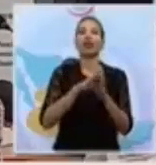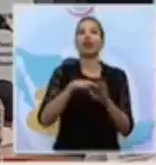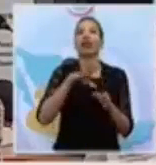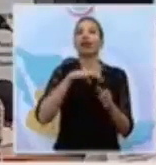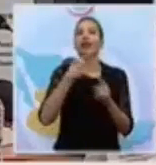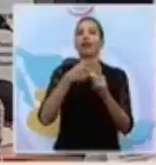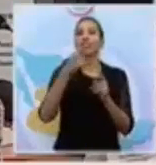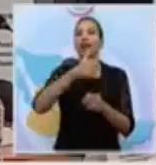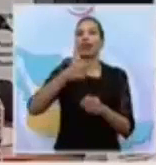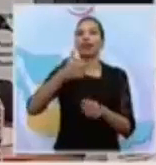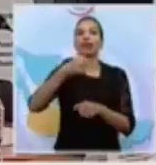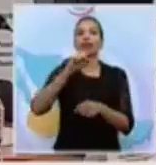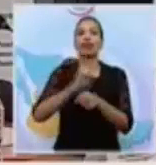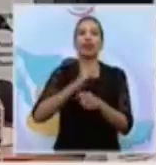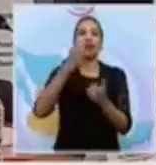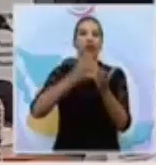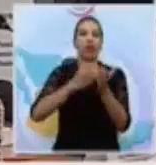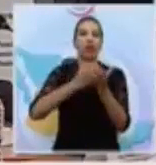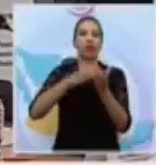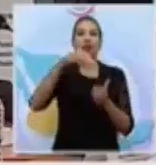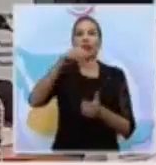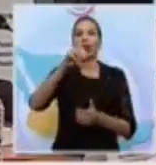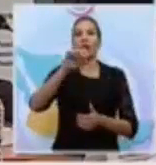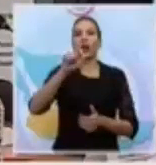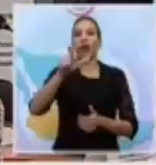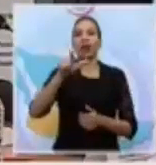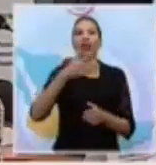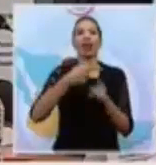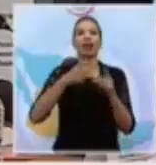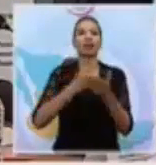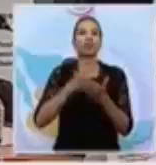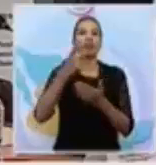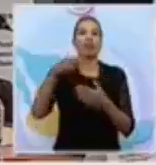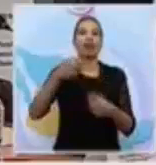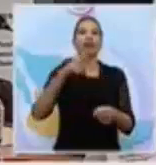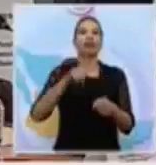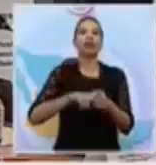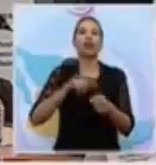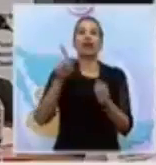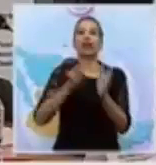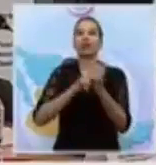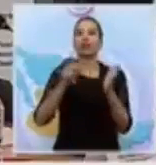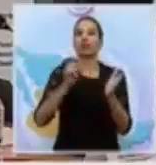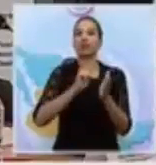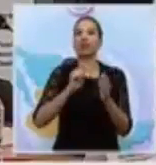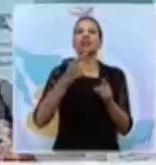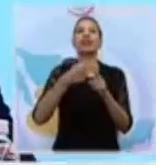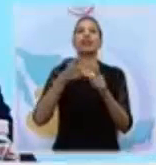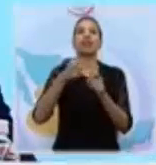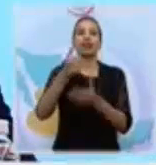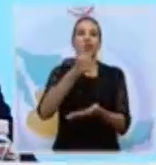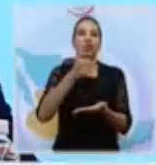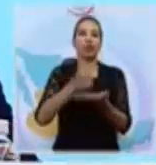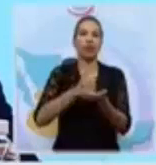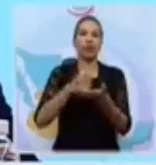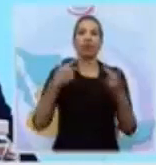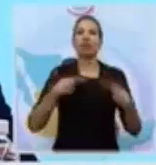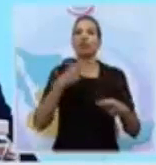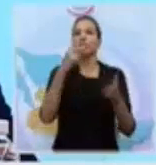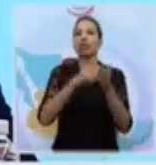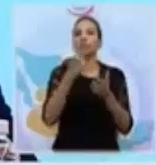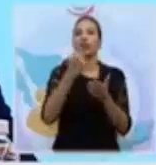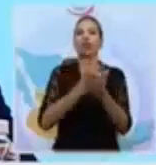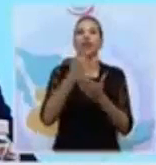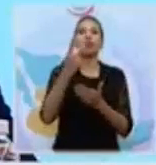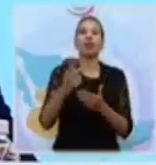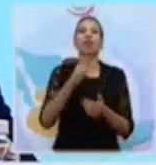columna semanal Economía Moral. Recibió el Premio Nacional del Periodismo Ciudadano 2001 y el Premio